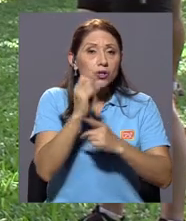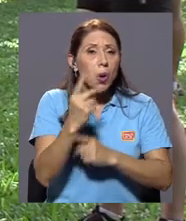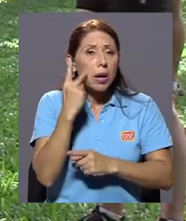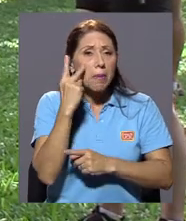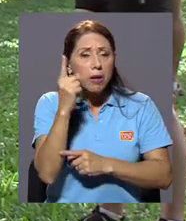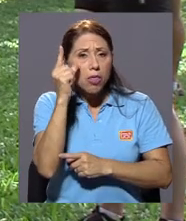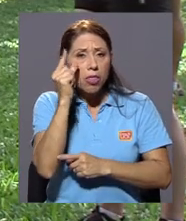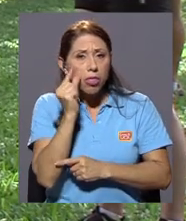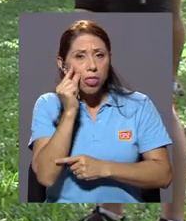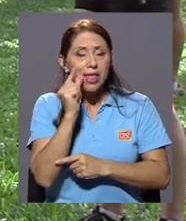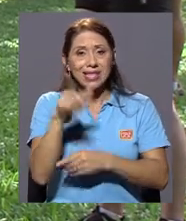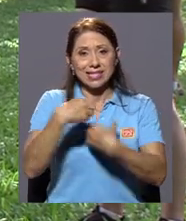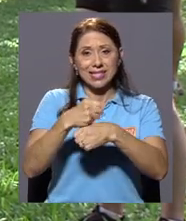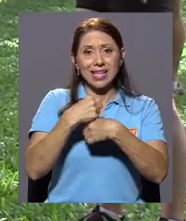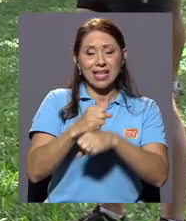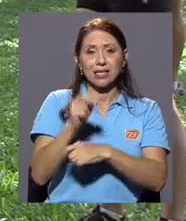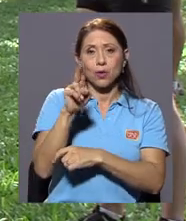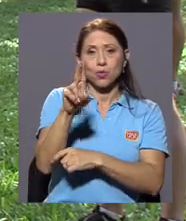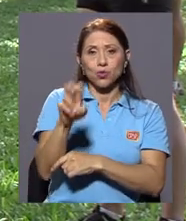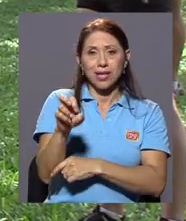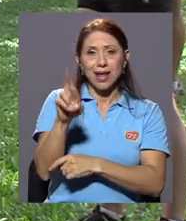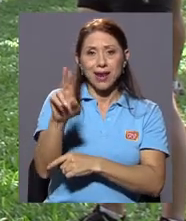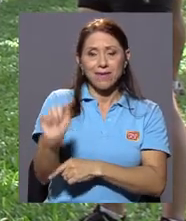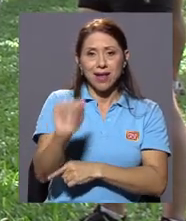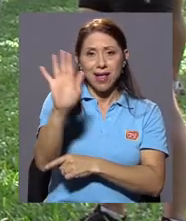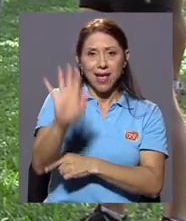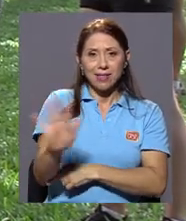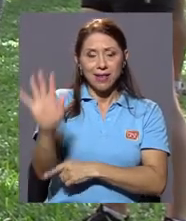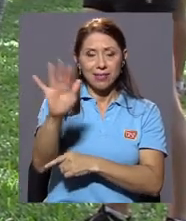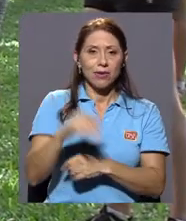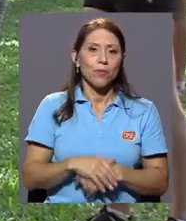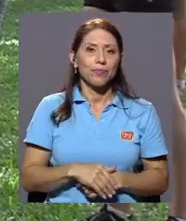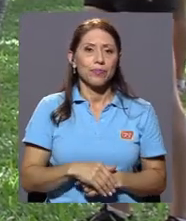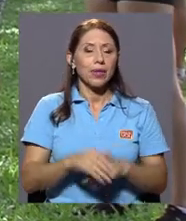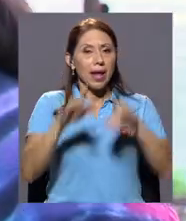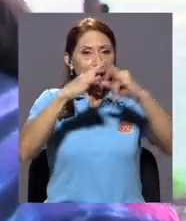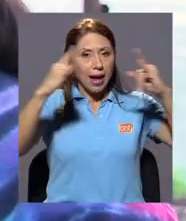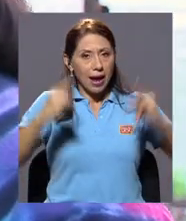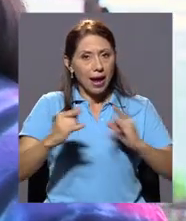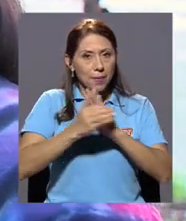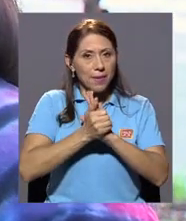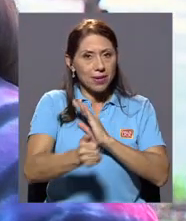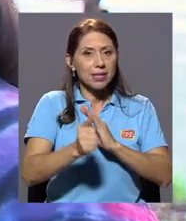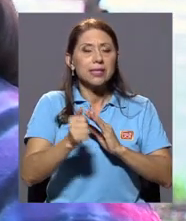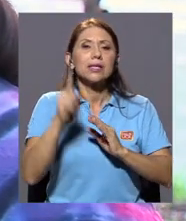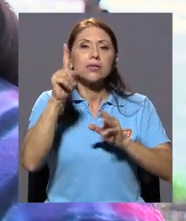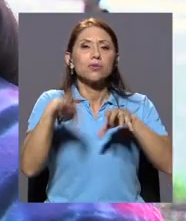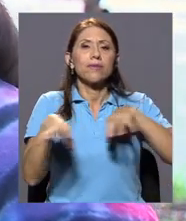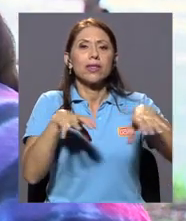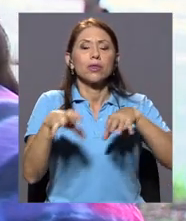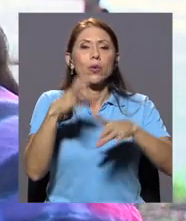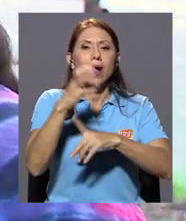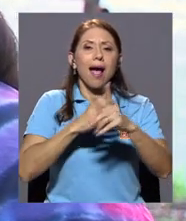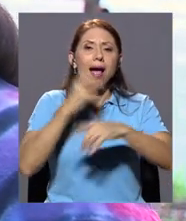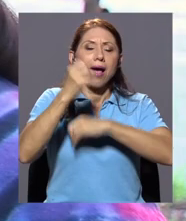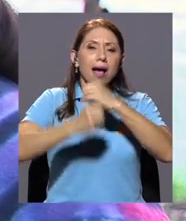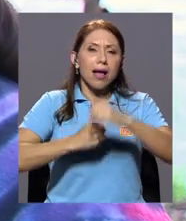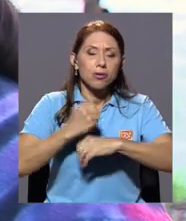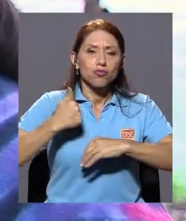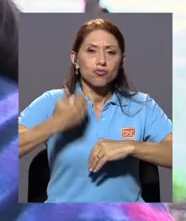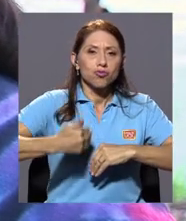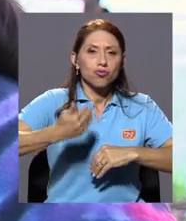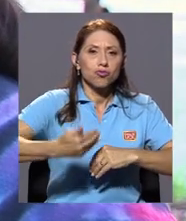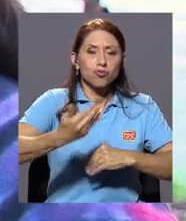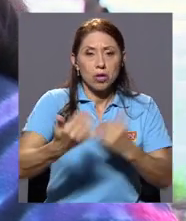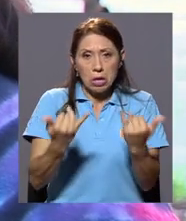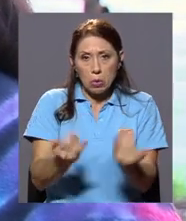visión y se realiza en la sede del Atlántico de la UCR. Camp Abilities es un evento anual que en este momento es un